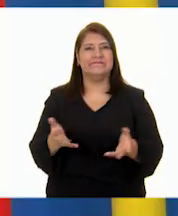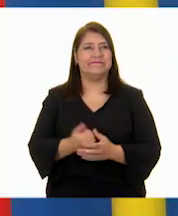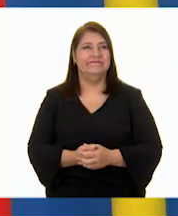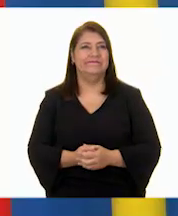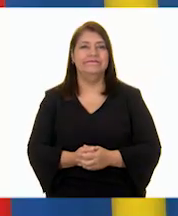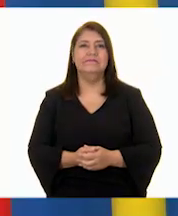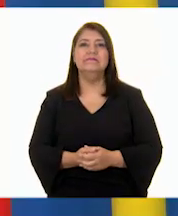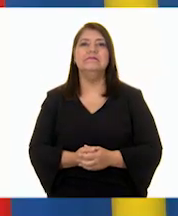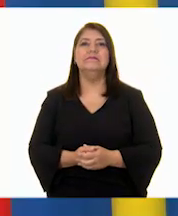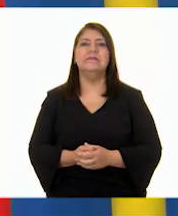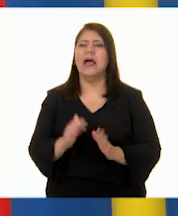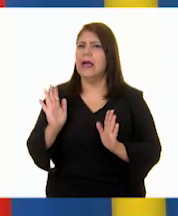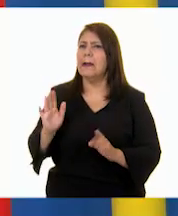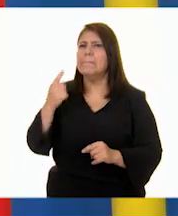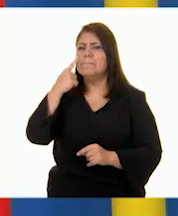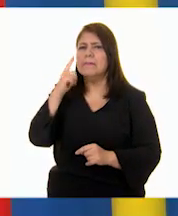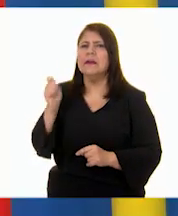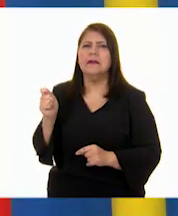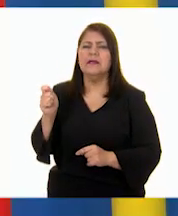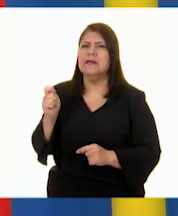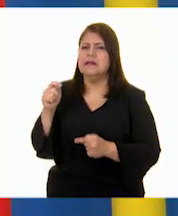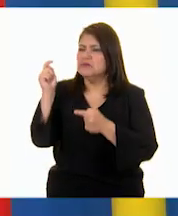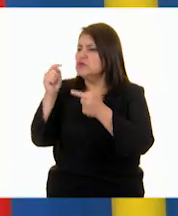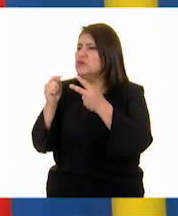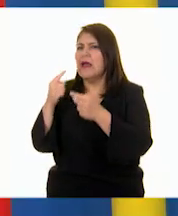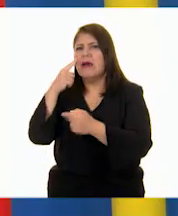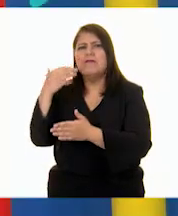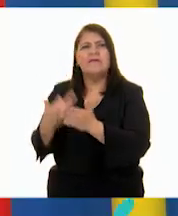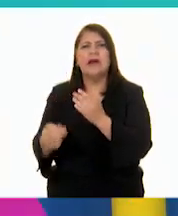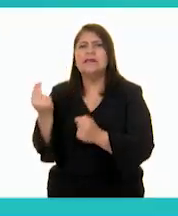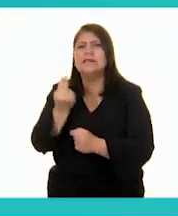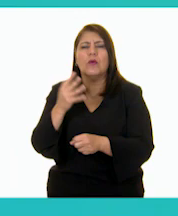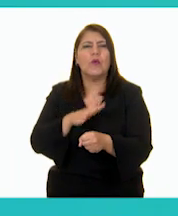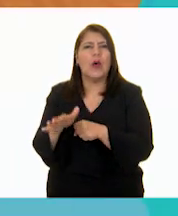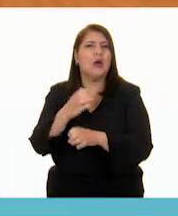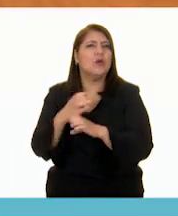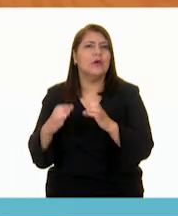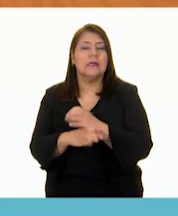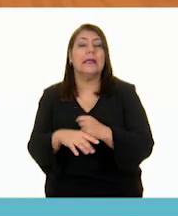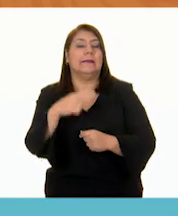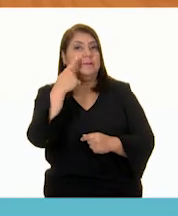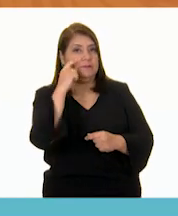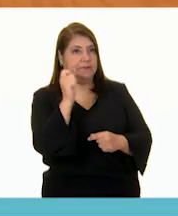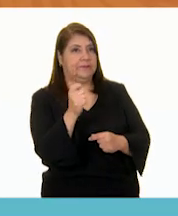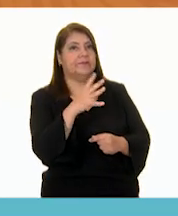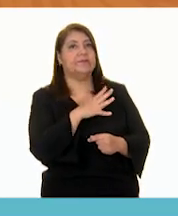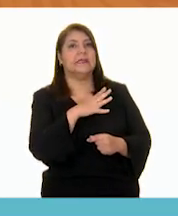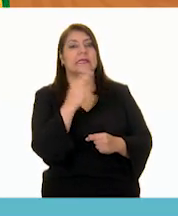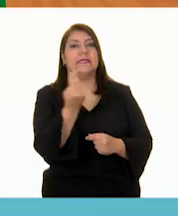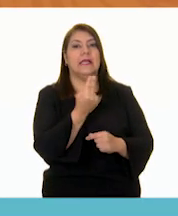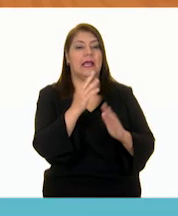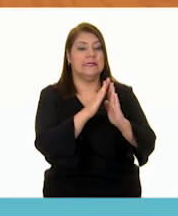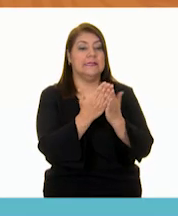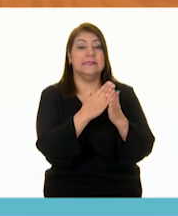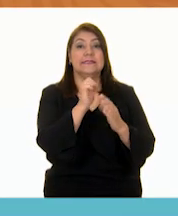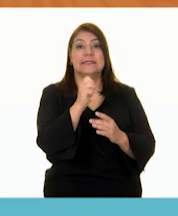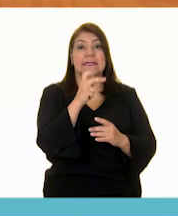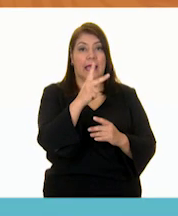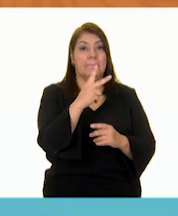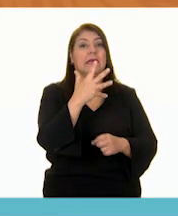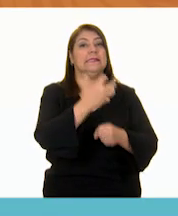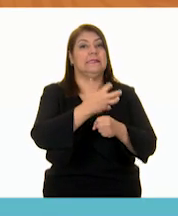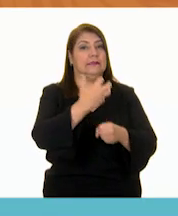¡Listísimos! Ay, pero maestro, ¿qué vamos a necesitar para la clase de hoy? Claro, María, vamos a necesitar su libro de texto de español, quinto